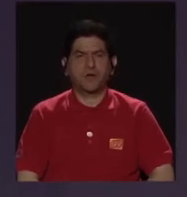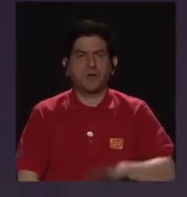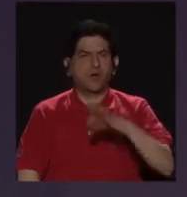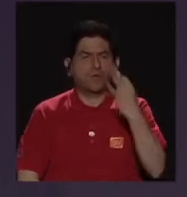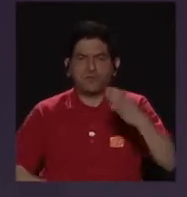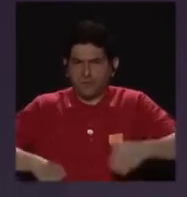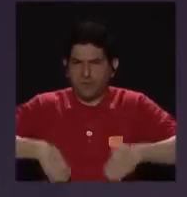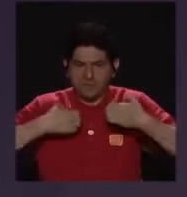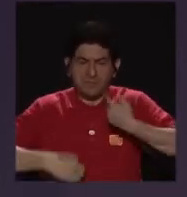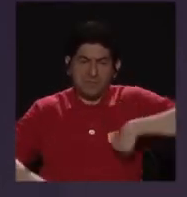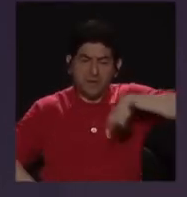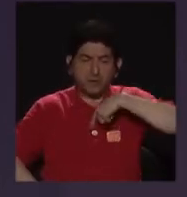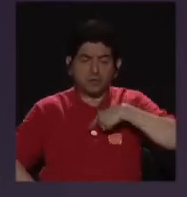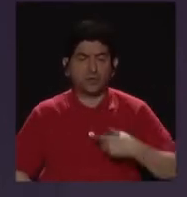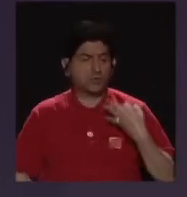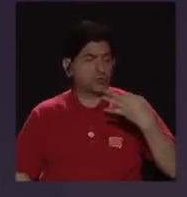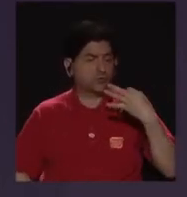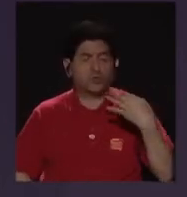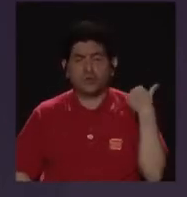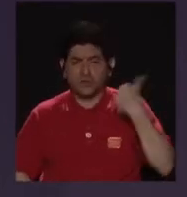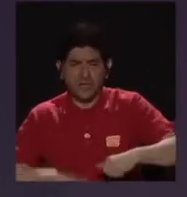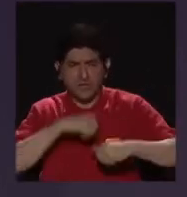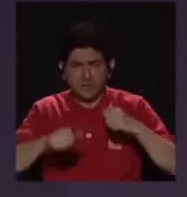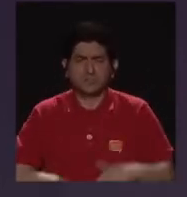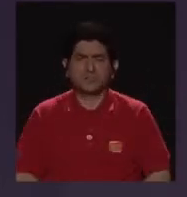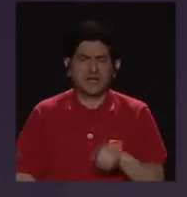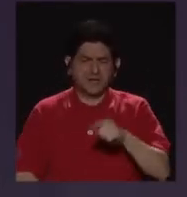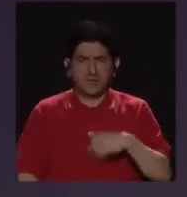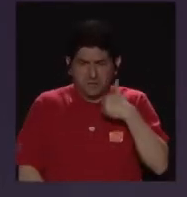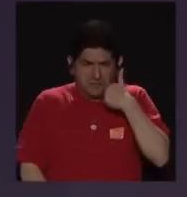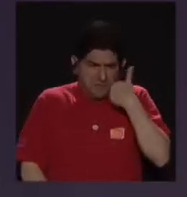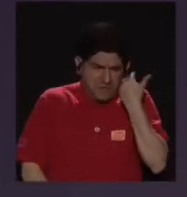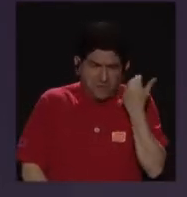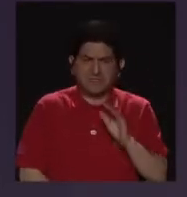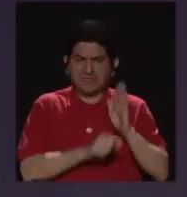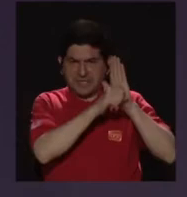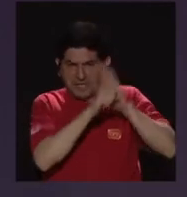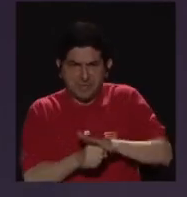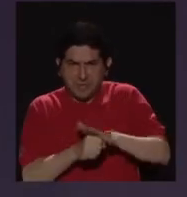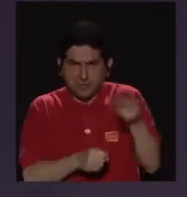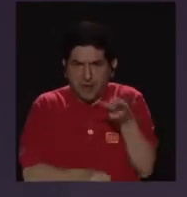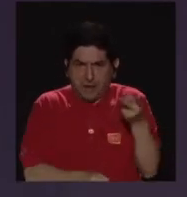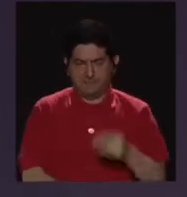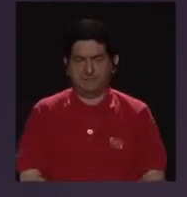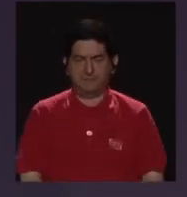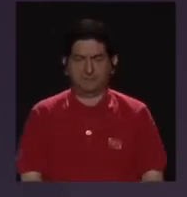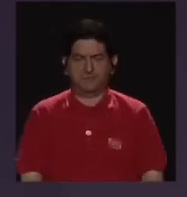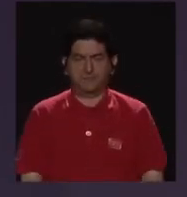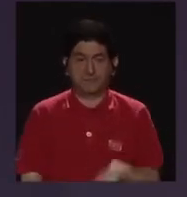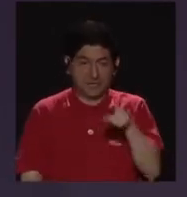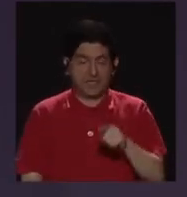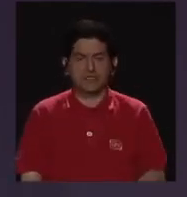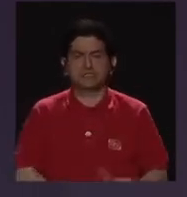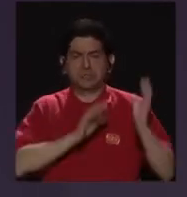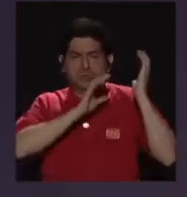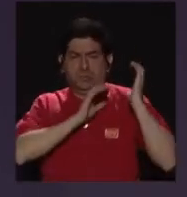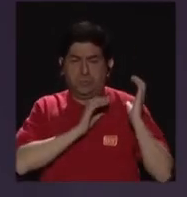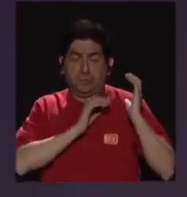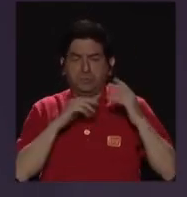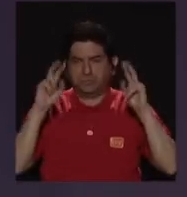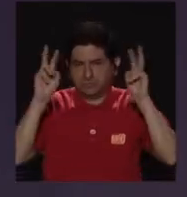tenemos que lidiar cotidianamente con la vergüenza y el acoso y eso es algo que pesa todos los